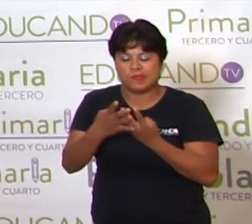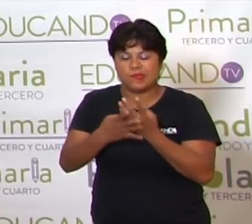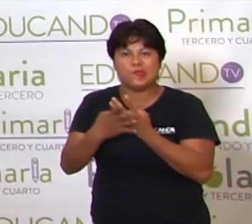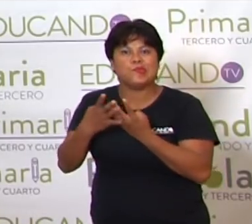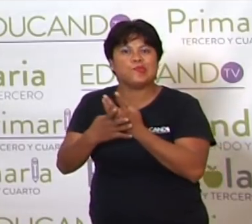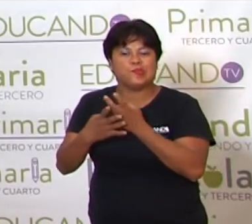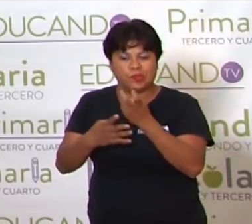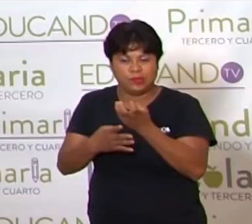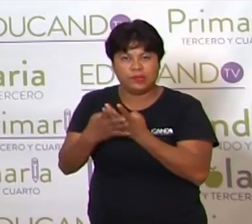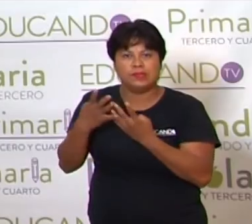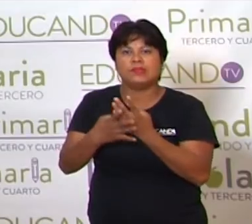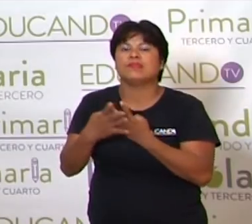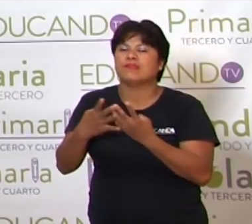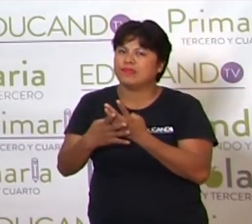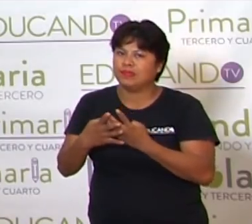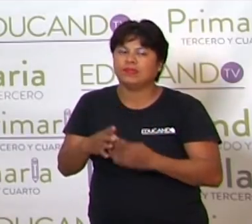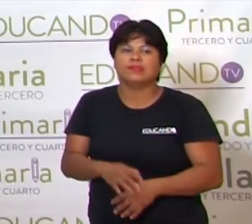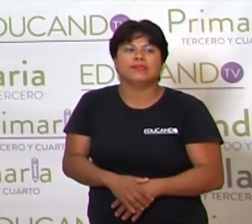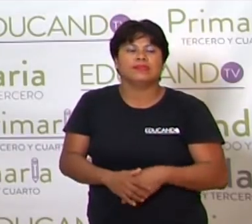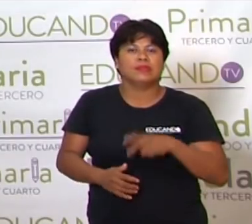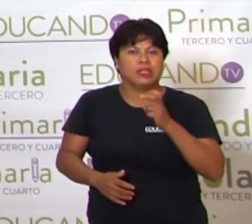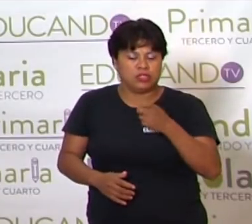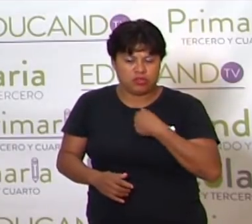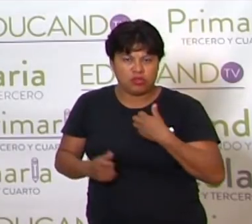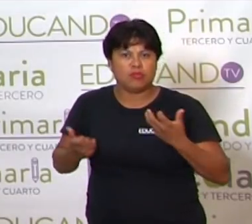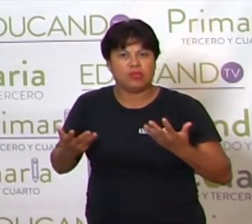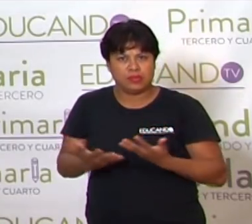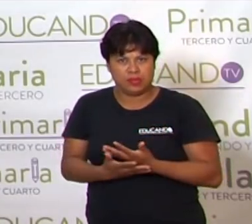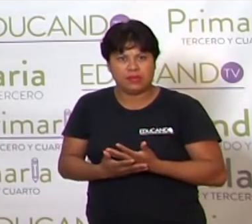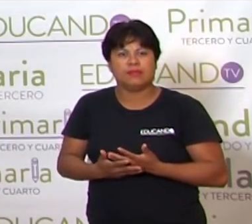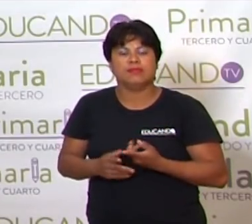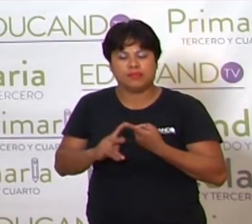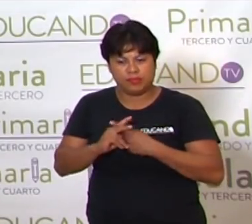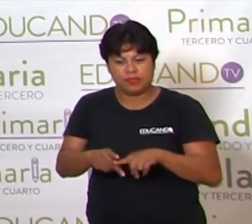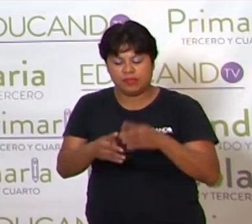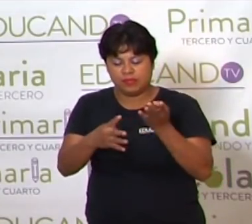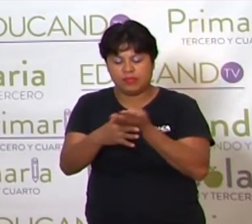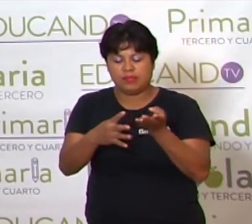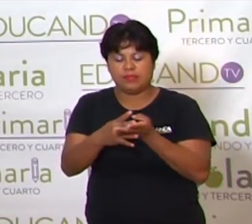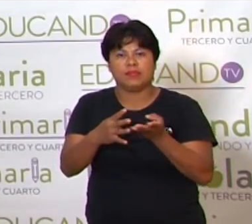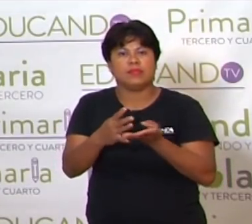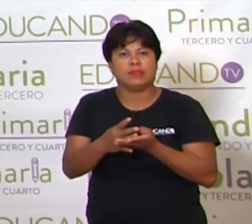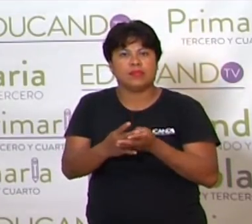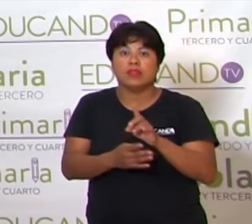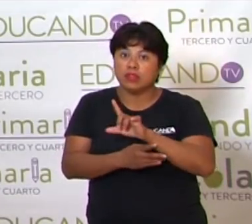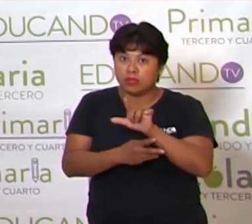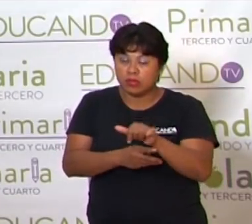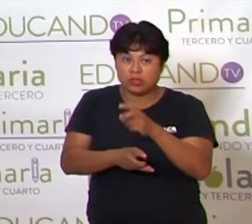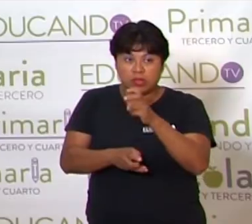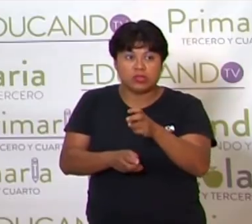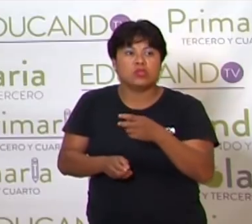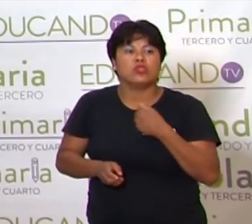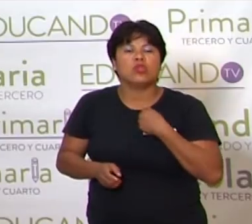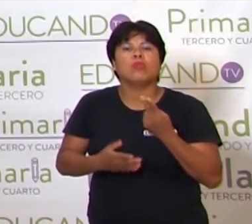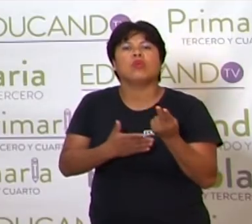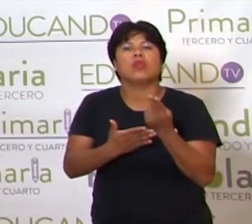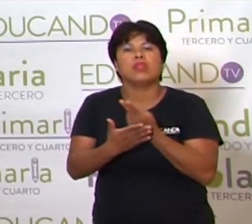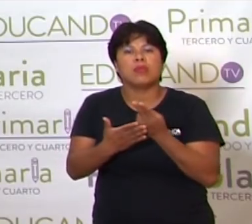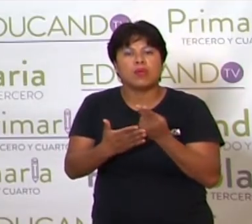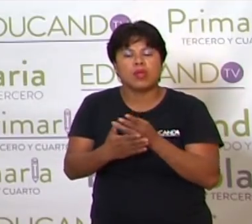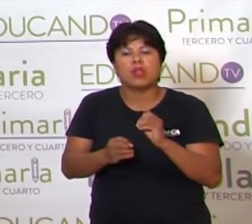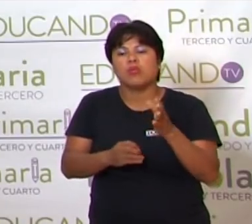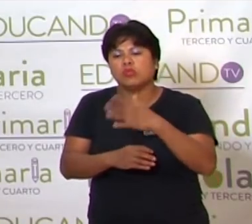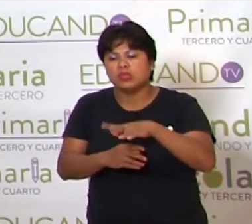Estos cuadros son las viñetas. Es lo que voy a hacer, empezar a dividir. Después de empezar a dividir, voy a dibujar o a